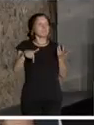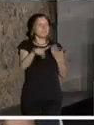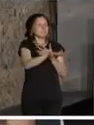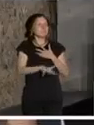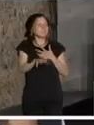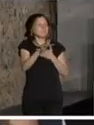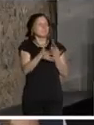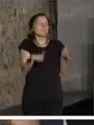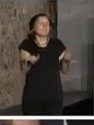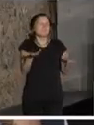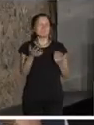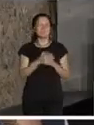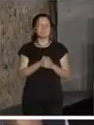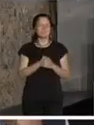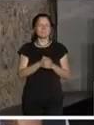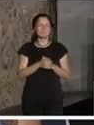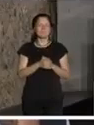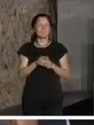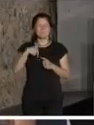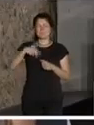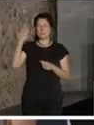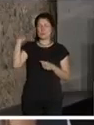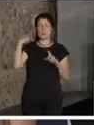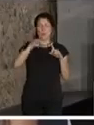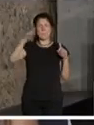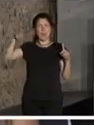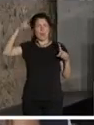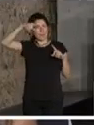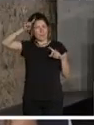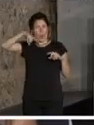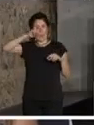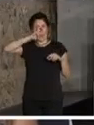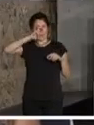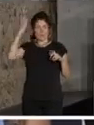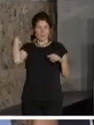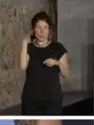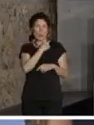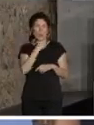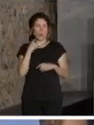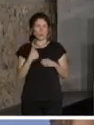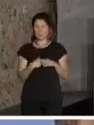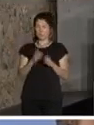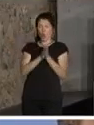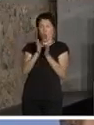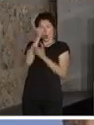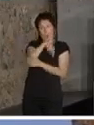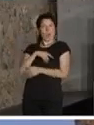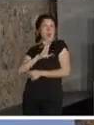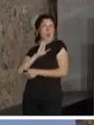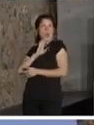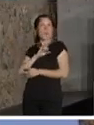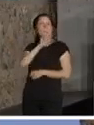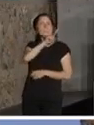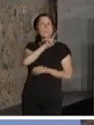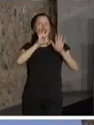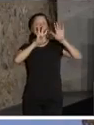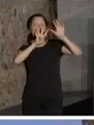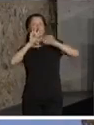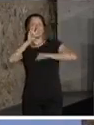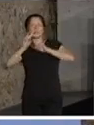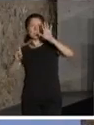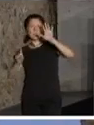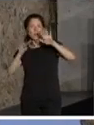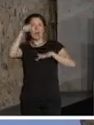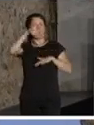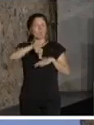de Dónde estamos hoy estamos en la que era la antigua plaza de toros de badajoz como él ha dicho en 1936